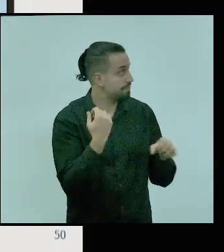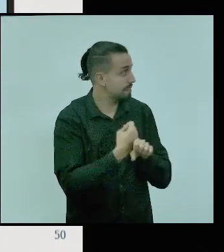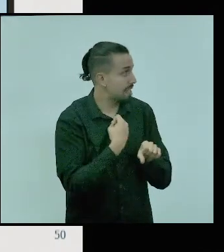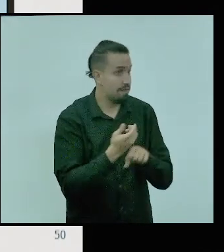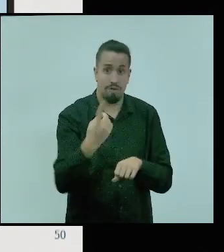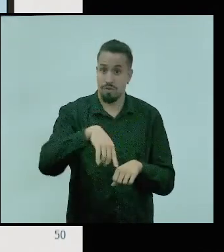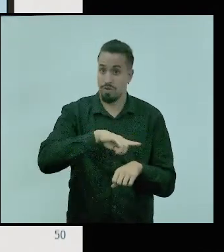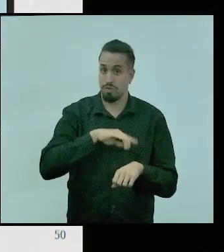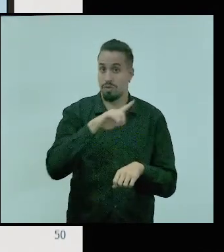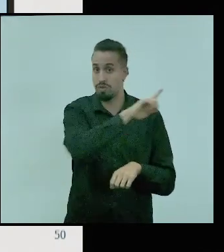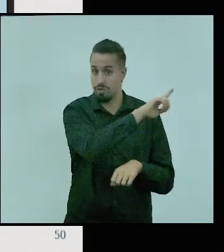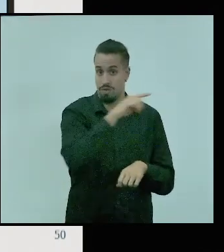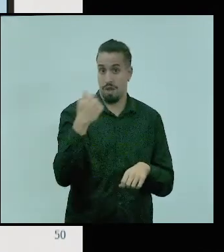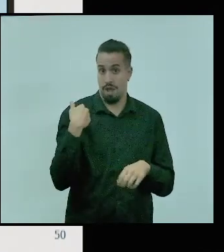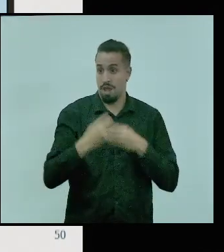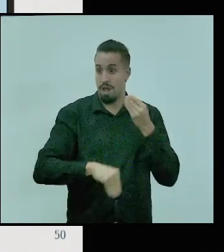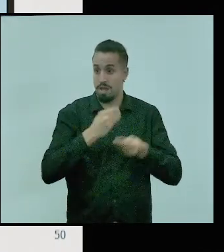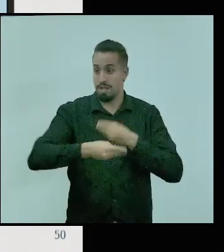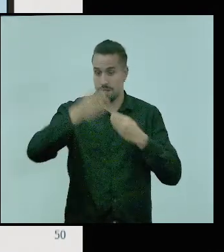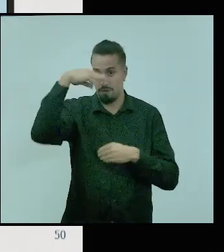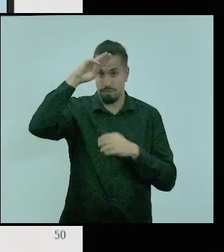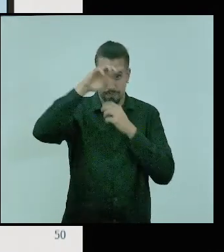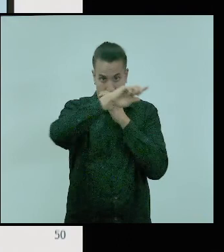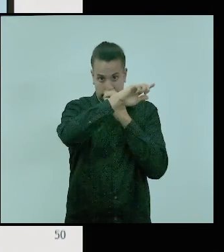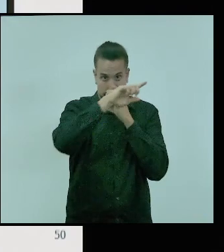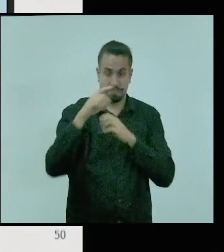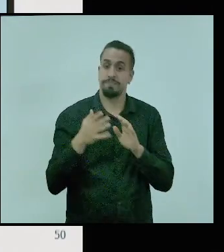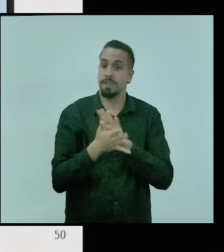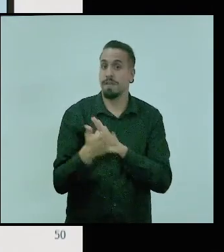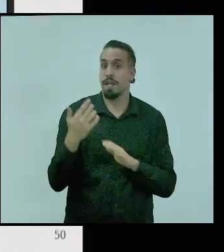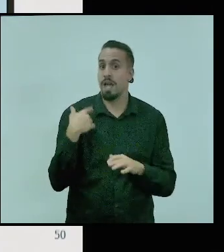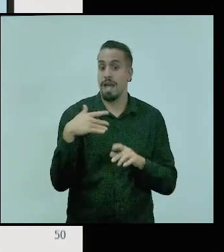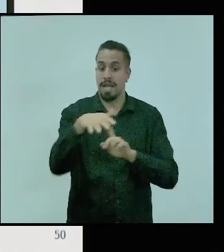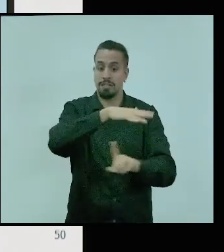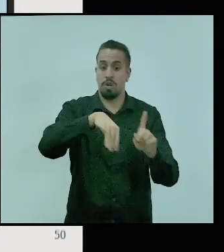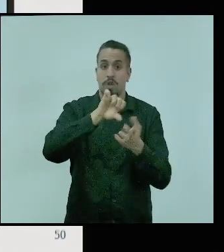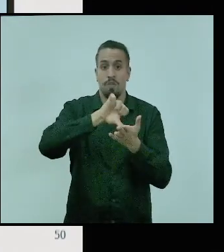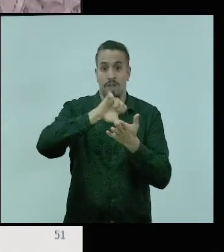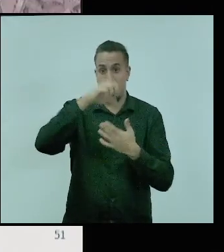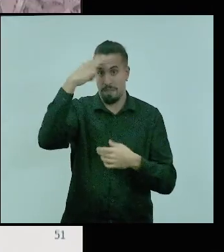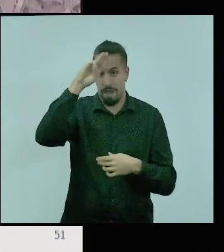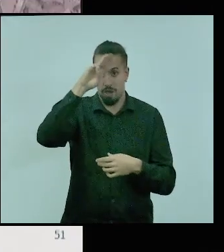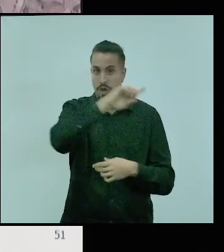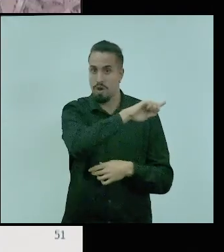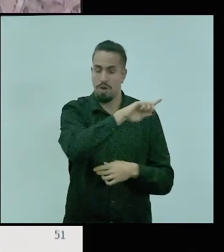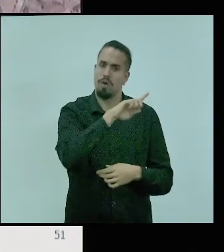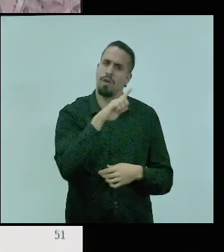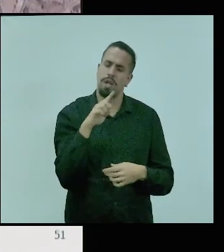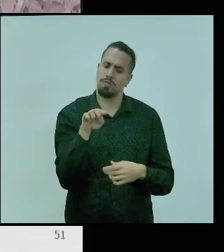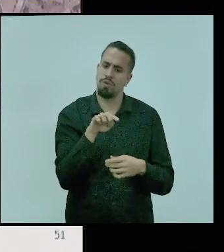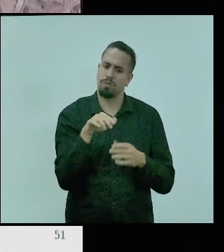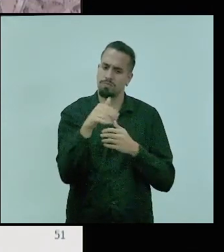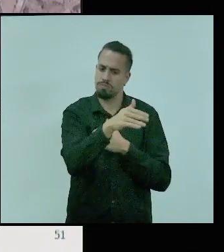hicimos en Teotihuacán recientemente, en el entorno en Ciudad de México. Teotihuacán es un